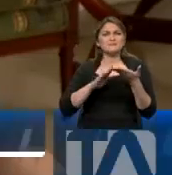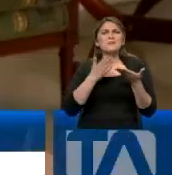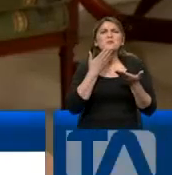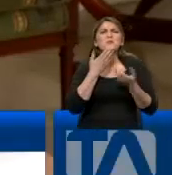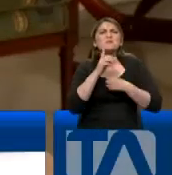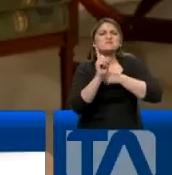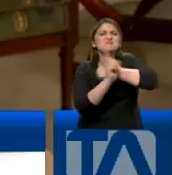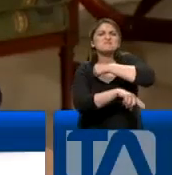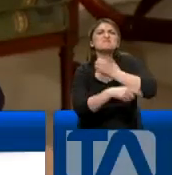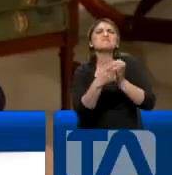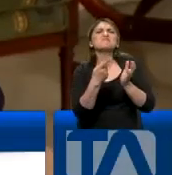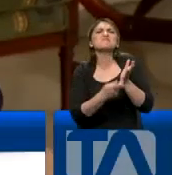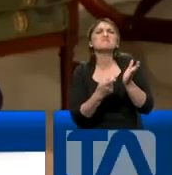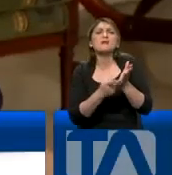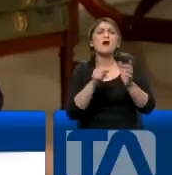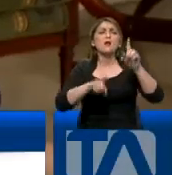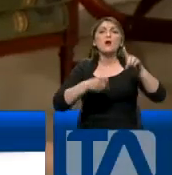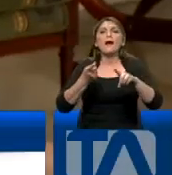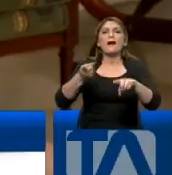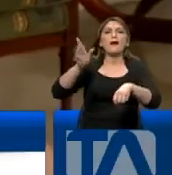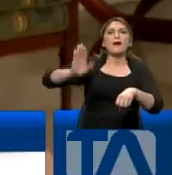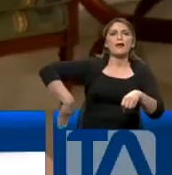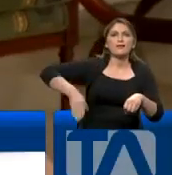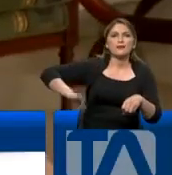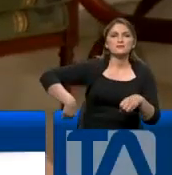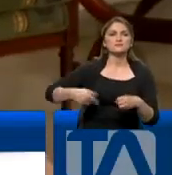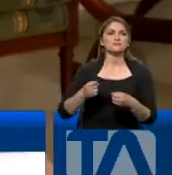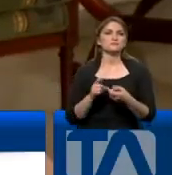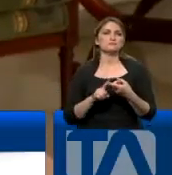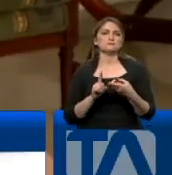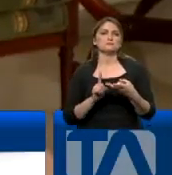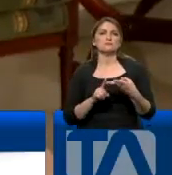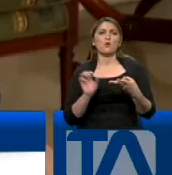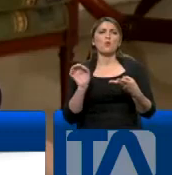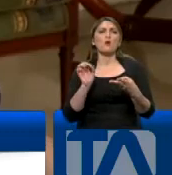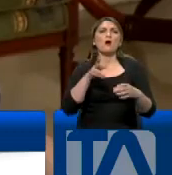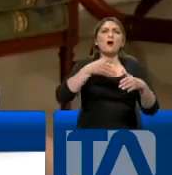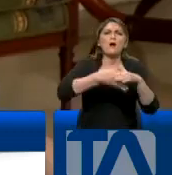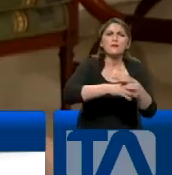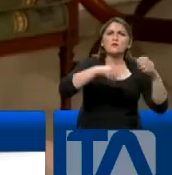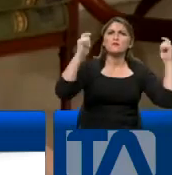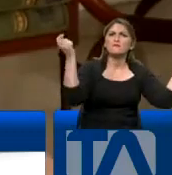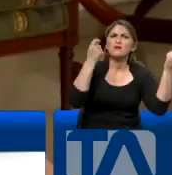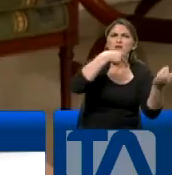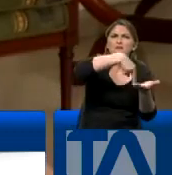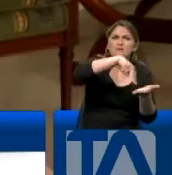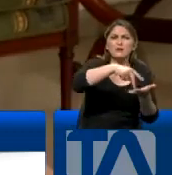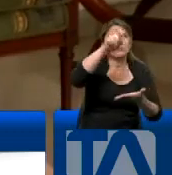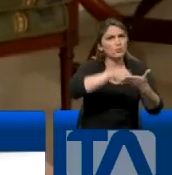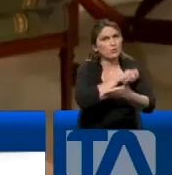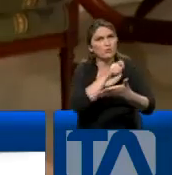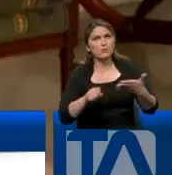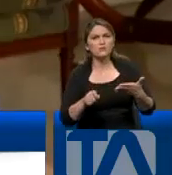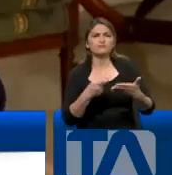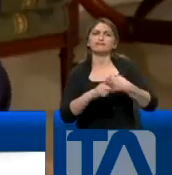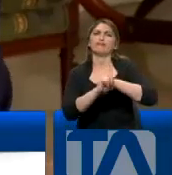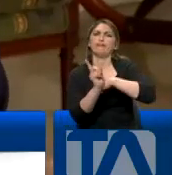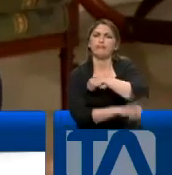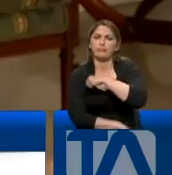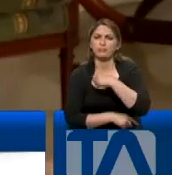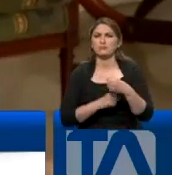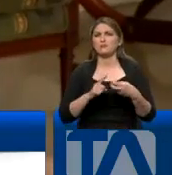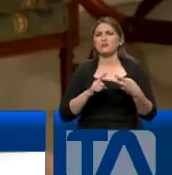disciplinarios? La tontería de que llegaba tarde, la tontería de que alguien bailó en un santo allí en el juzgado. Eso es lo que han conocido. Es que se